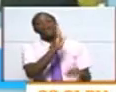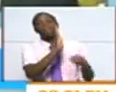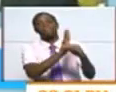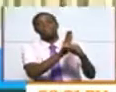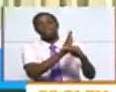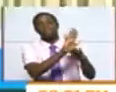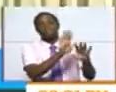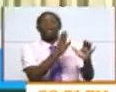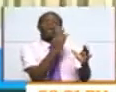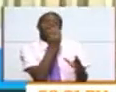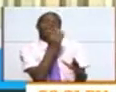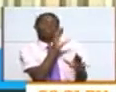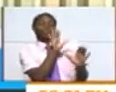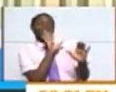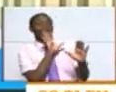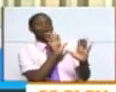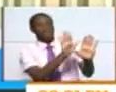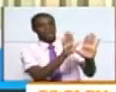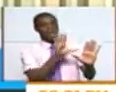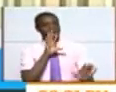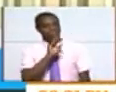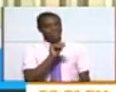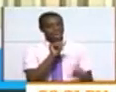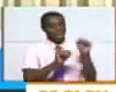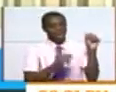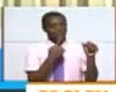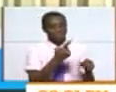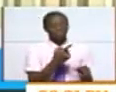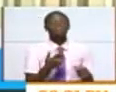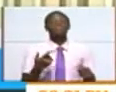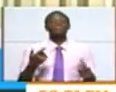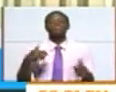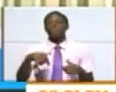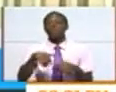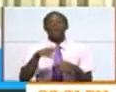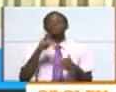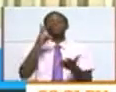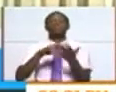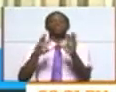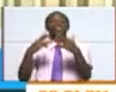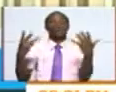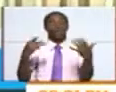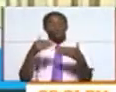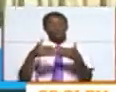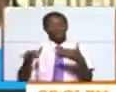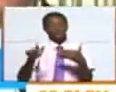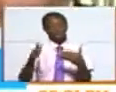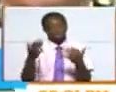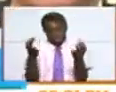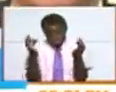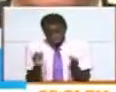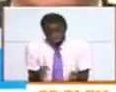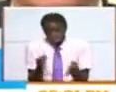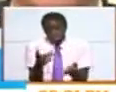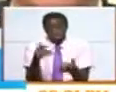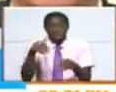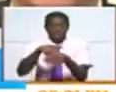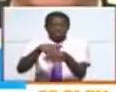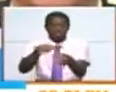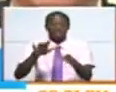diálogo? Déjame hablar un segundo. Las elecciones vienen convocadas para 2018 y en el ámbito constitucional de